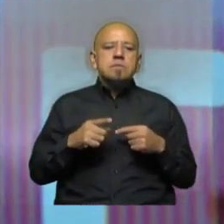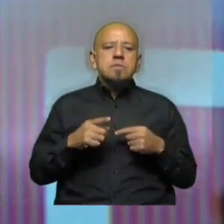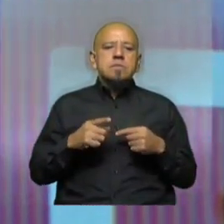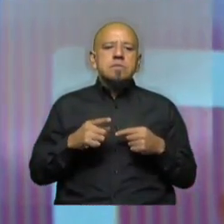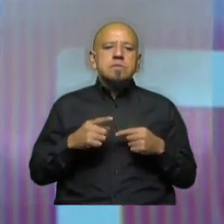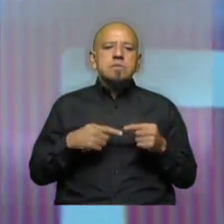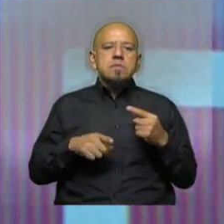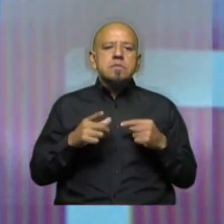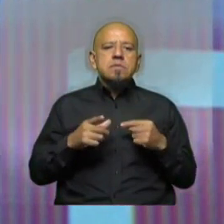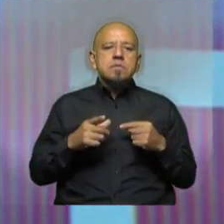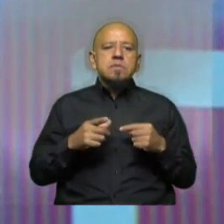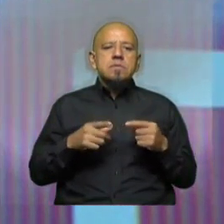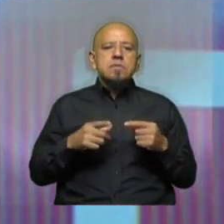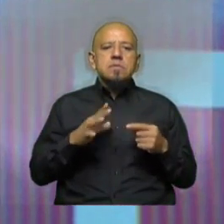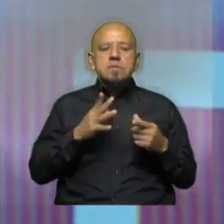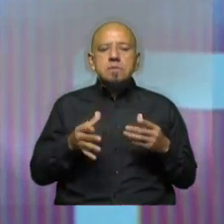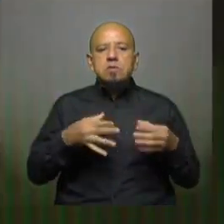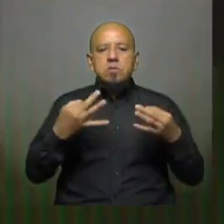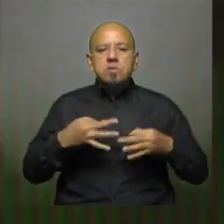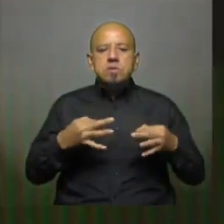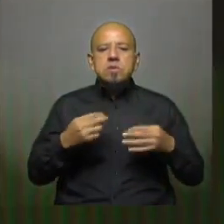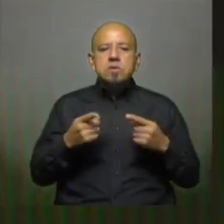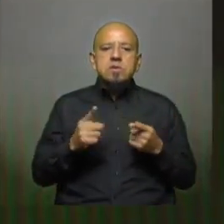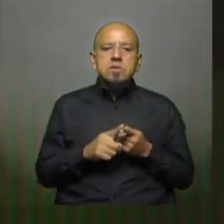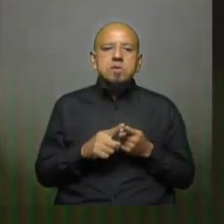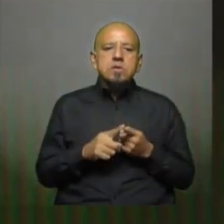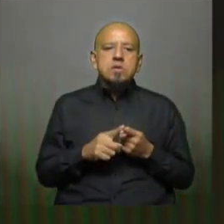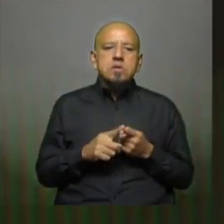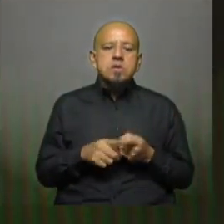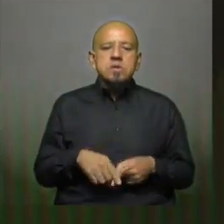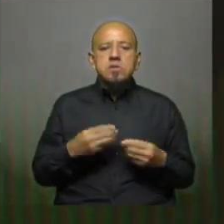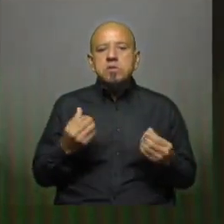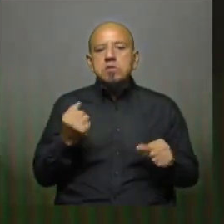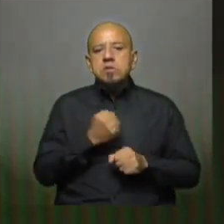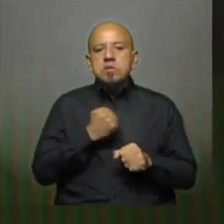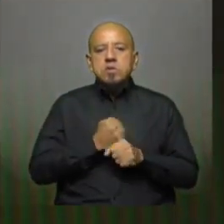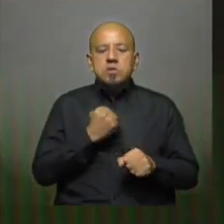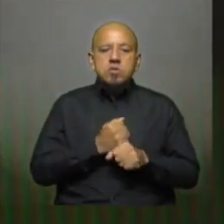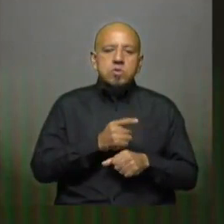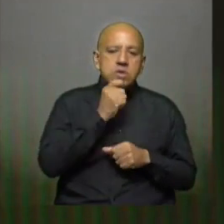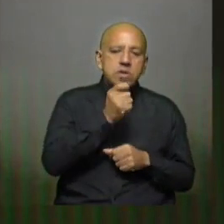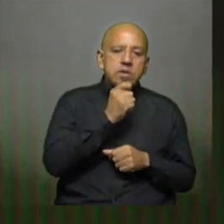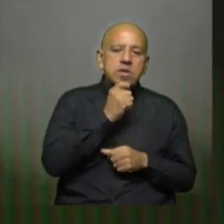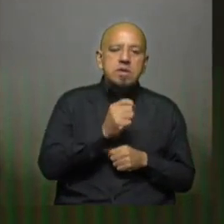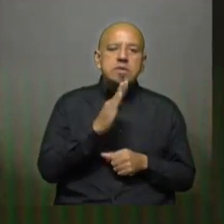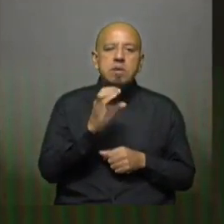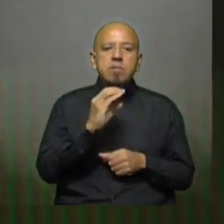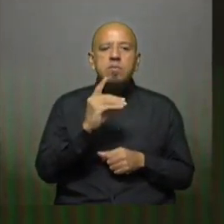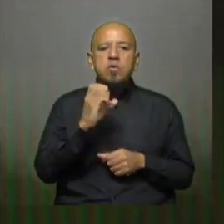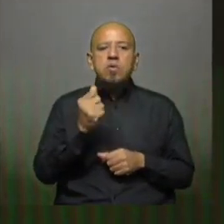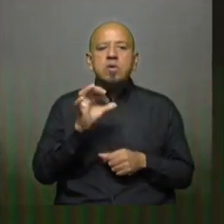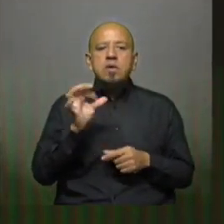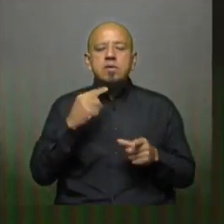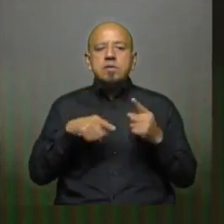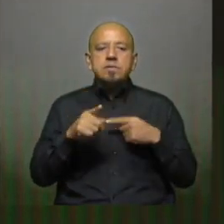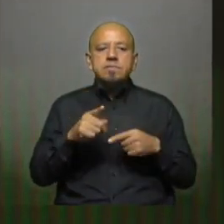muy, muy completos. Sí, mucho tiempo de trabajo, muchas entrevistas. El podcast, aparte, tiene una pequeña trampa